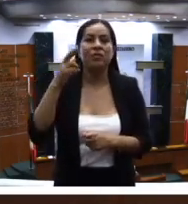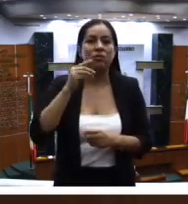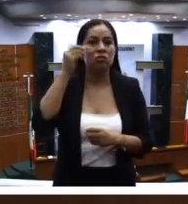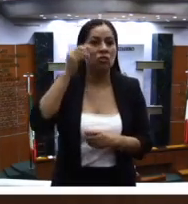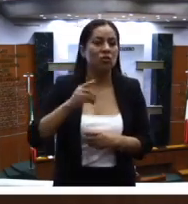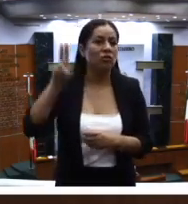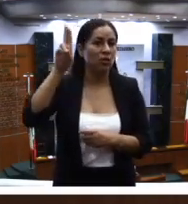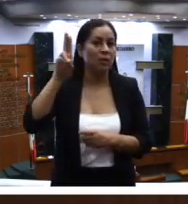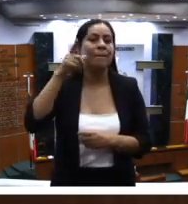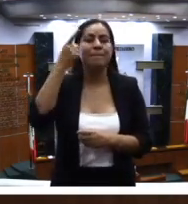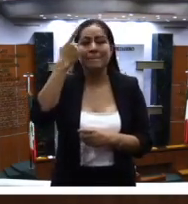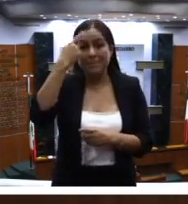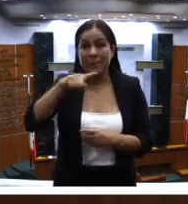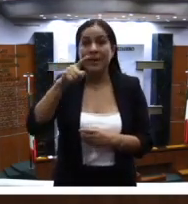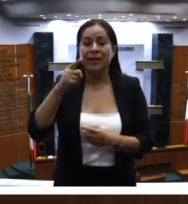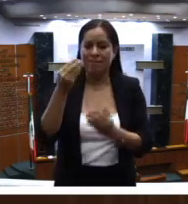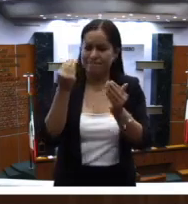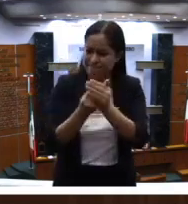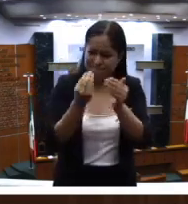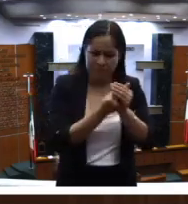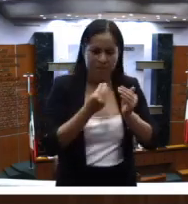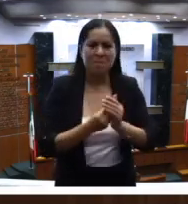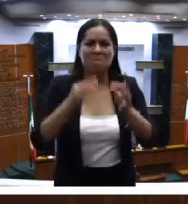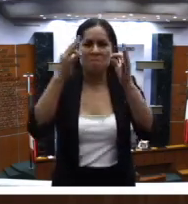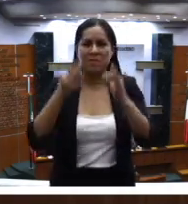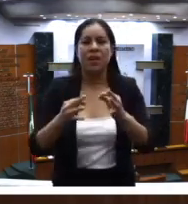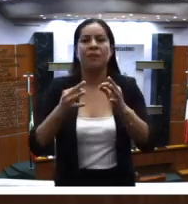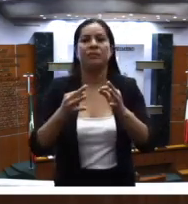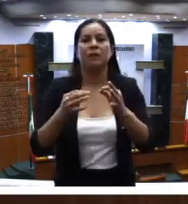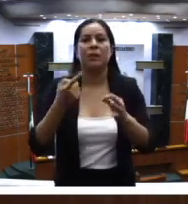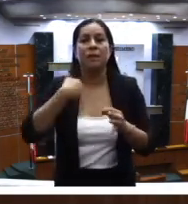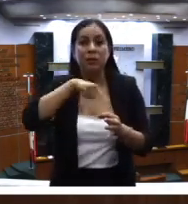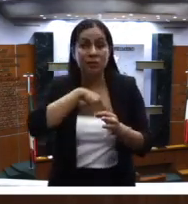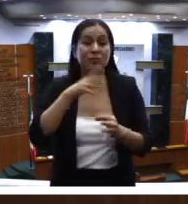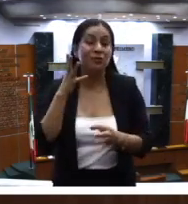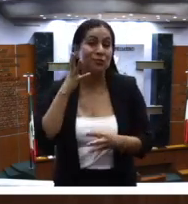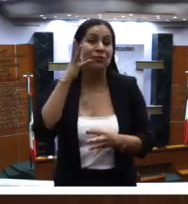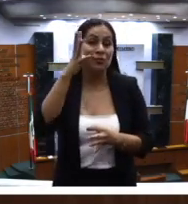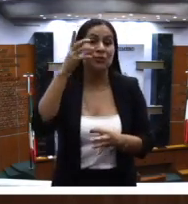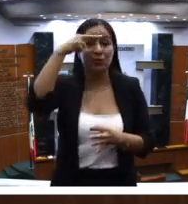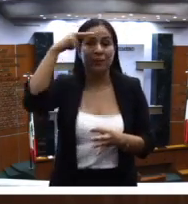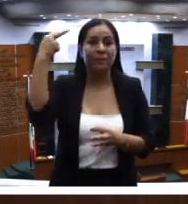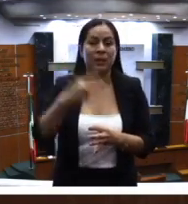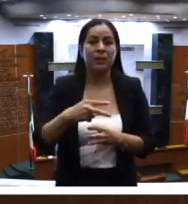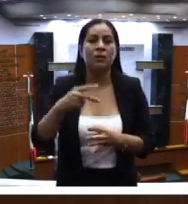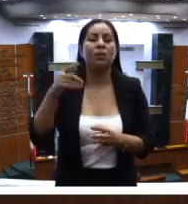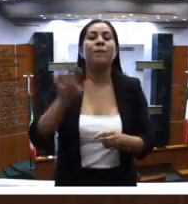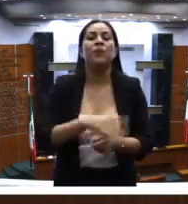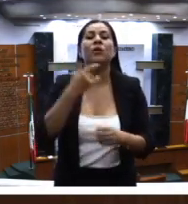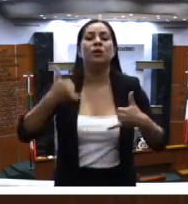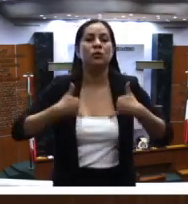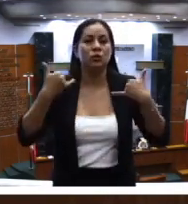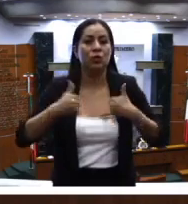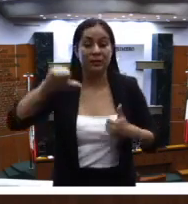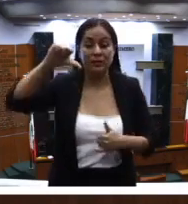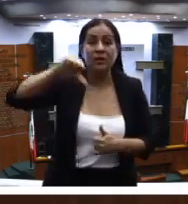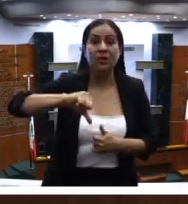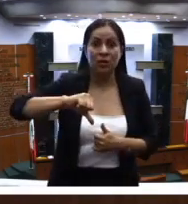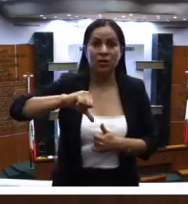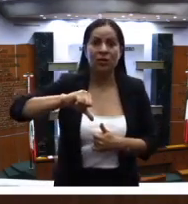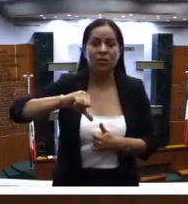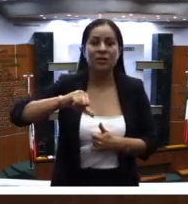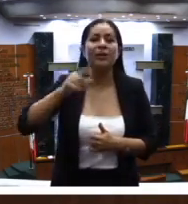doctores para recibir una preparación de calidad porque somos el futuro de México porque la juventud de hoy